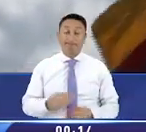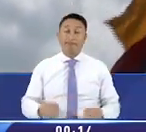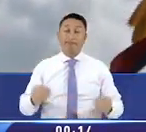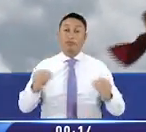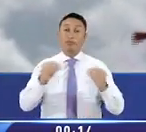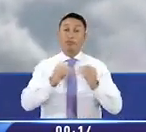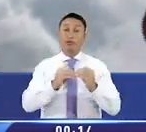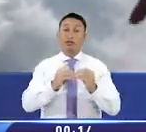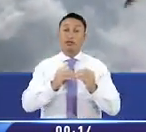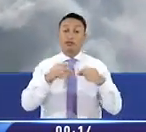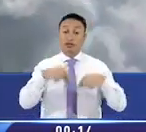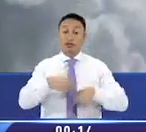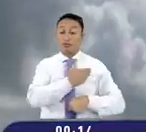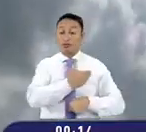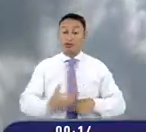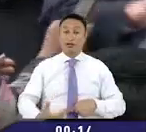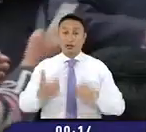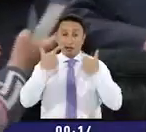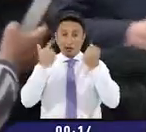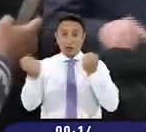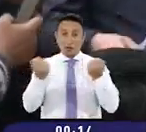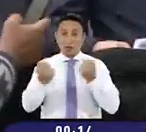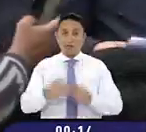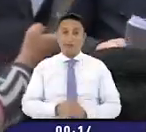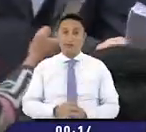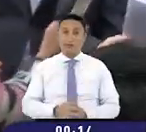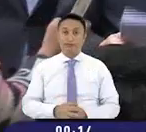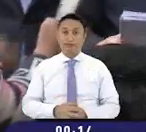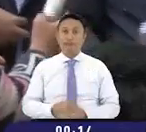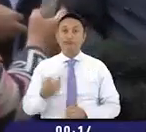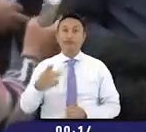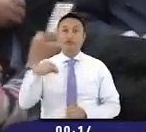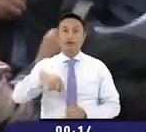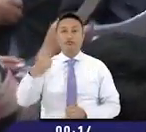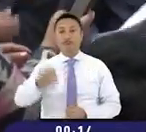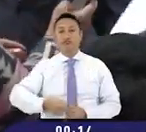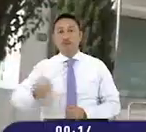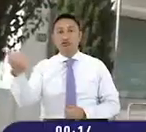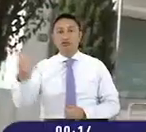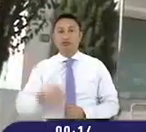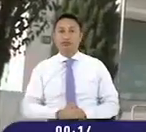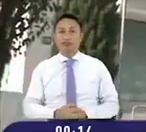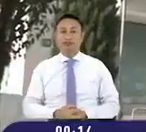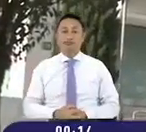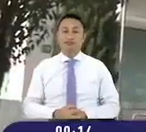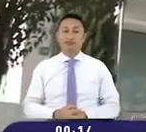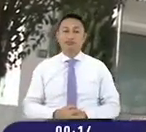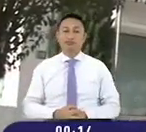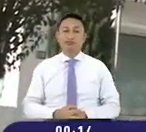un régimen presidencialista, por lo que también fue rechazada, informó Valeria Navarro.